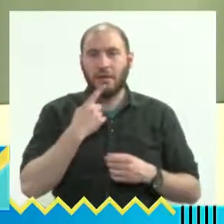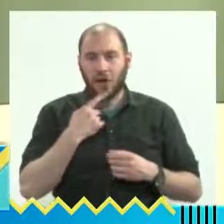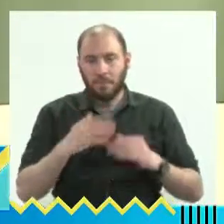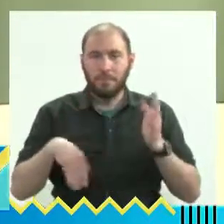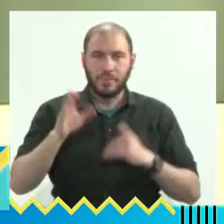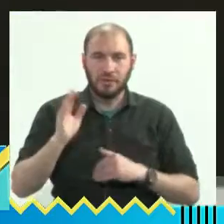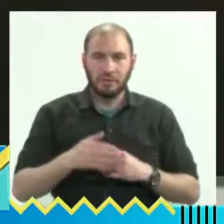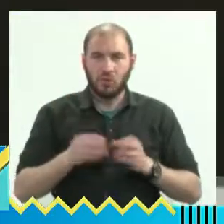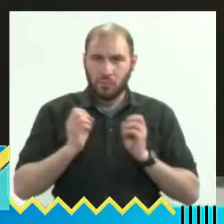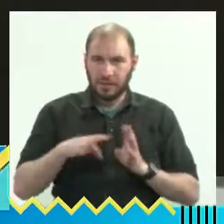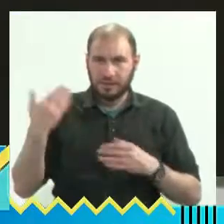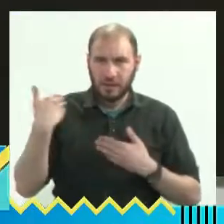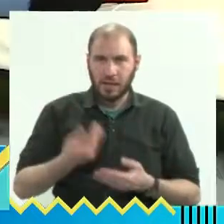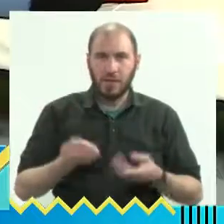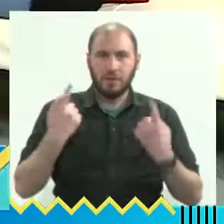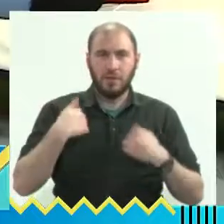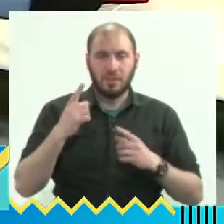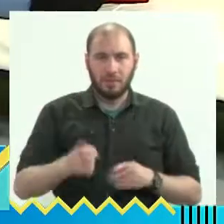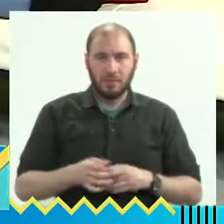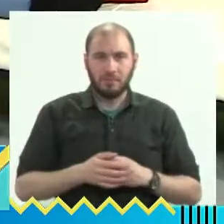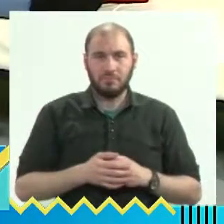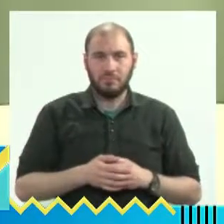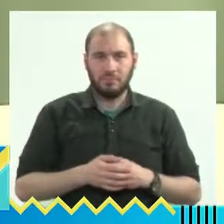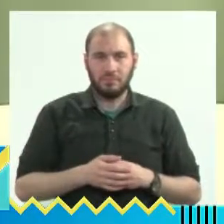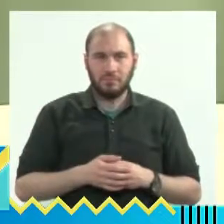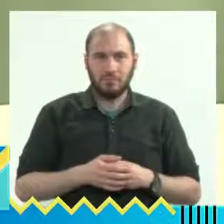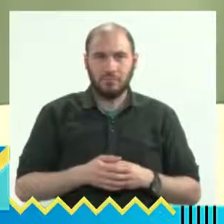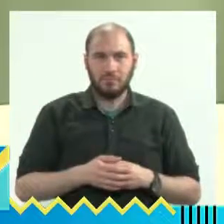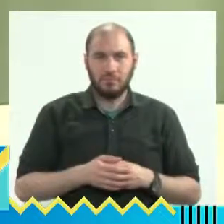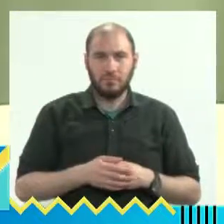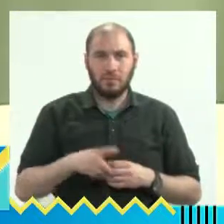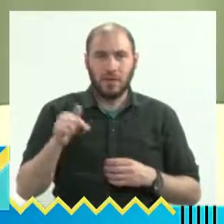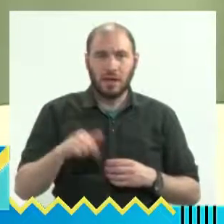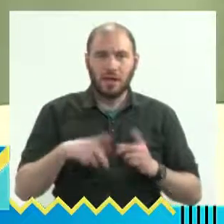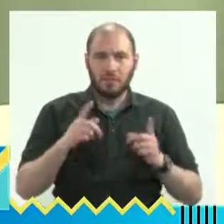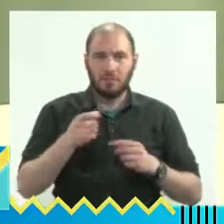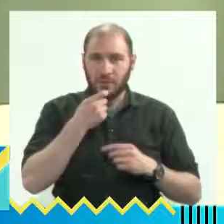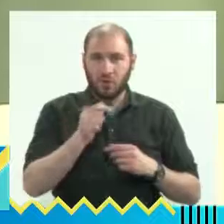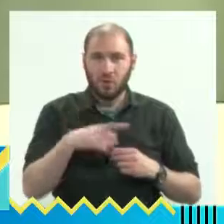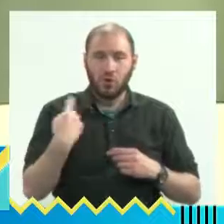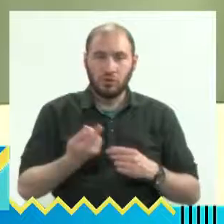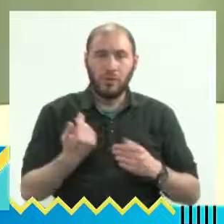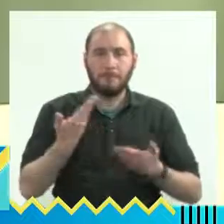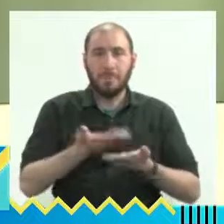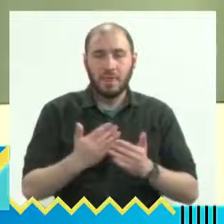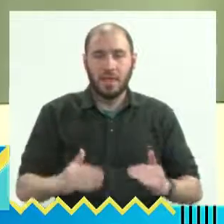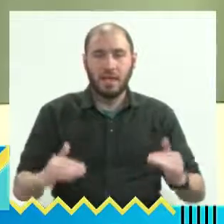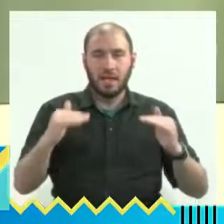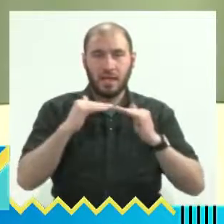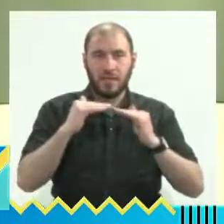en sus inicios. Pero yo también acá veo esto, si nosotros estamos pidiendo equidad, es